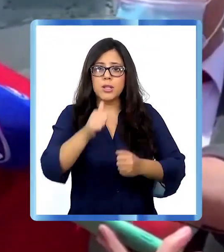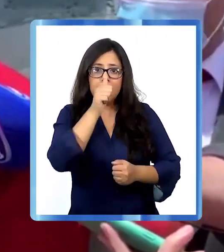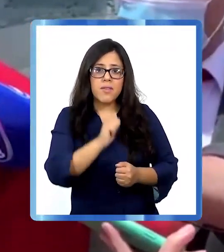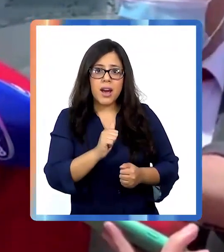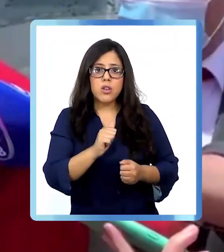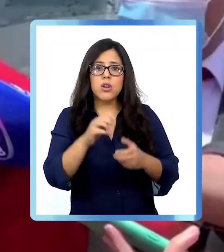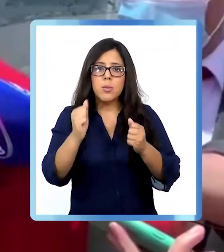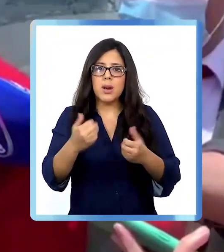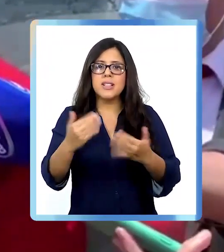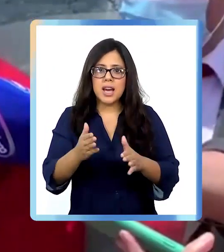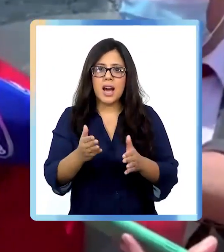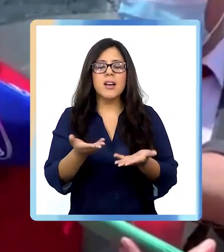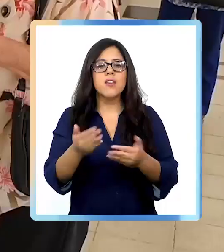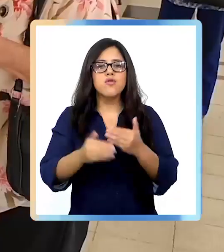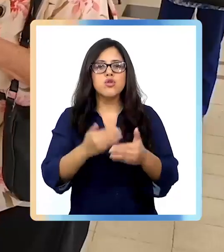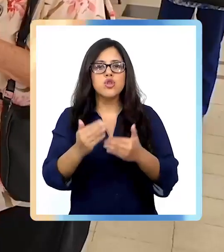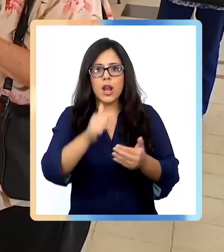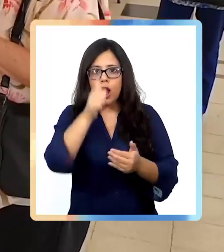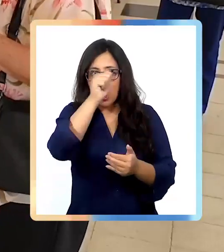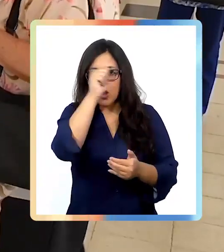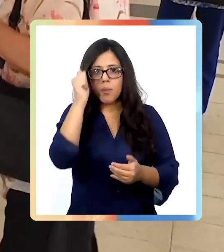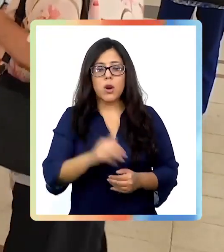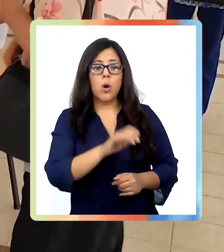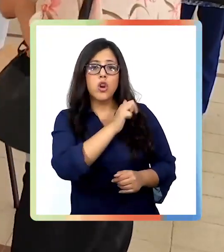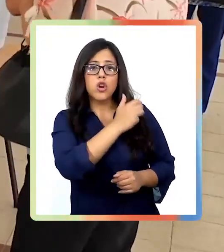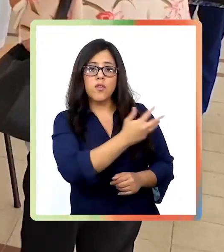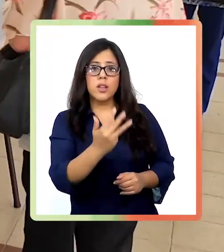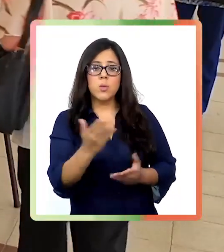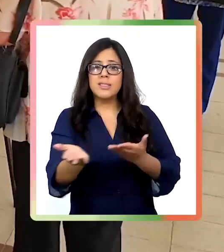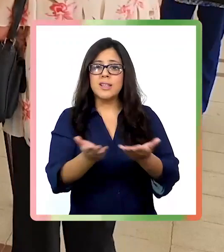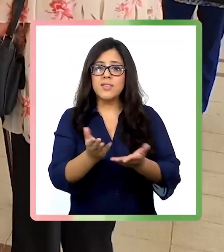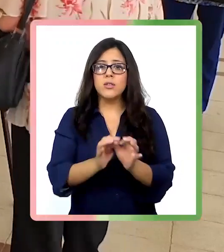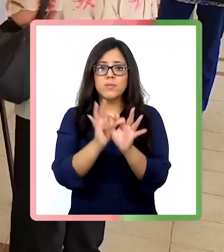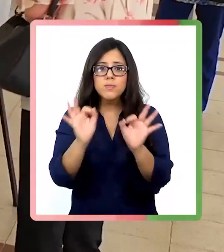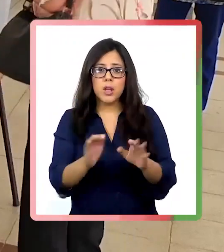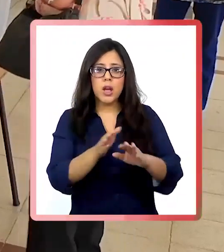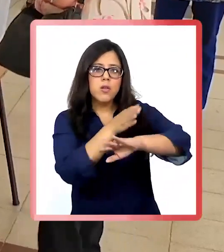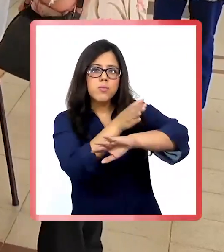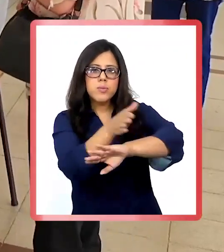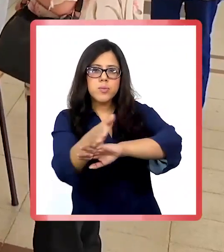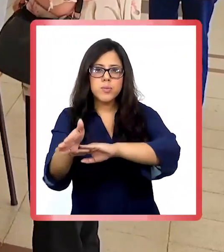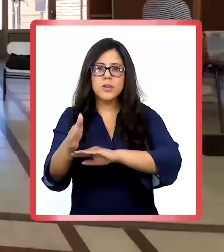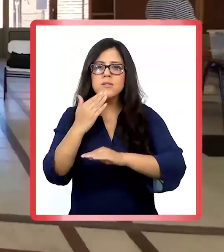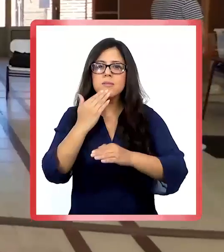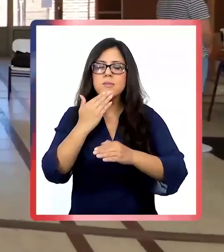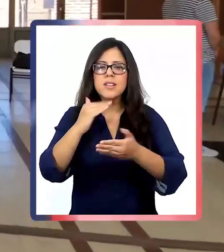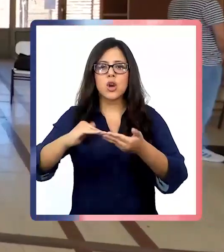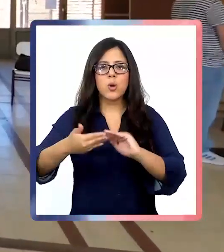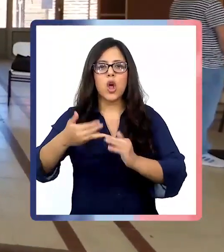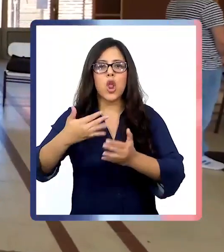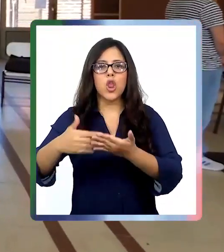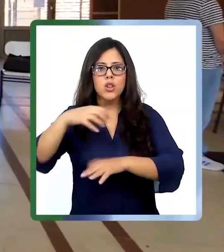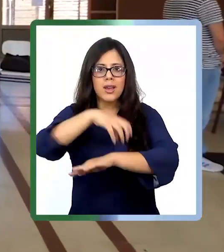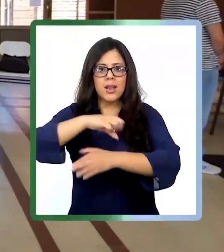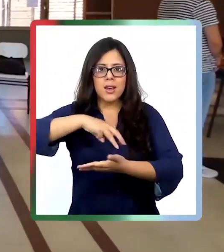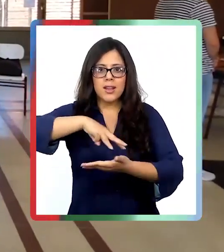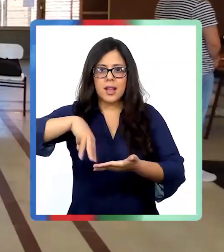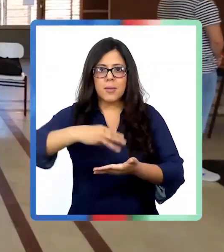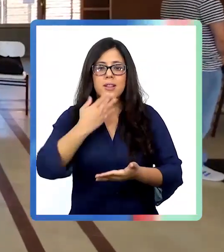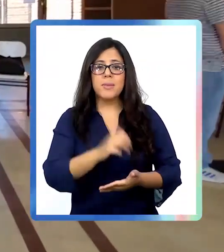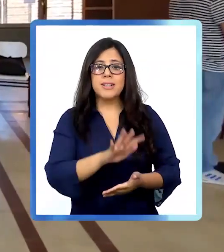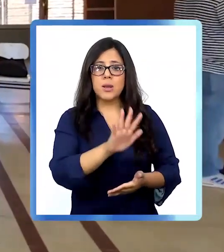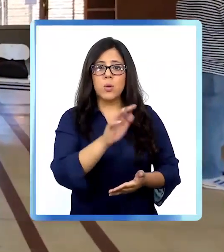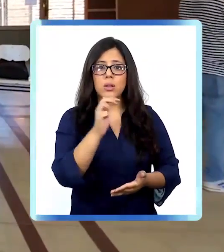este caso, a que funcione el día domingo. 99 servicios especiales que abarcarán distintas zonas y comunidades de la región de